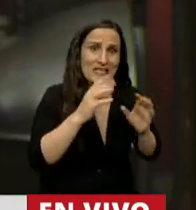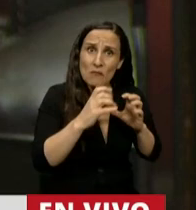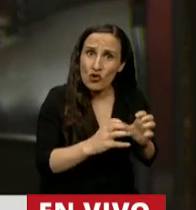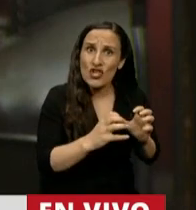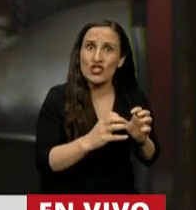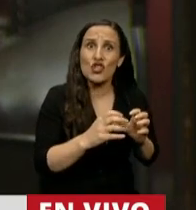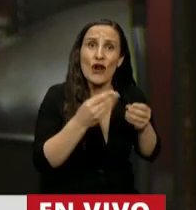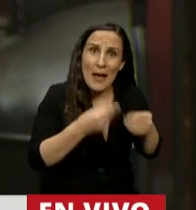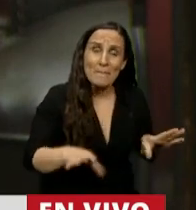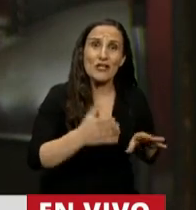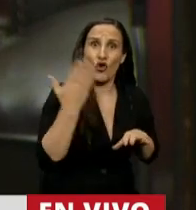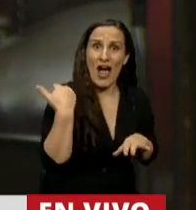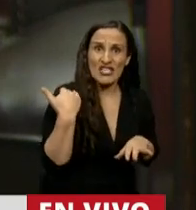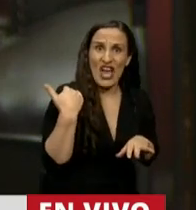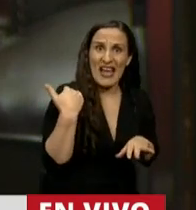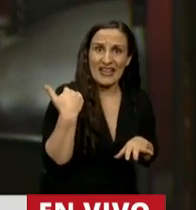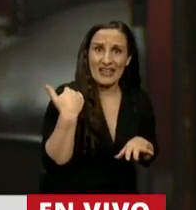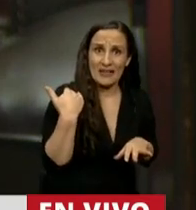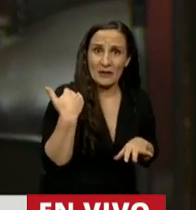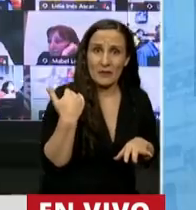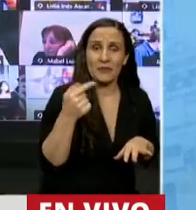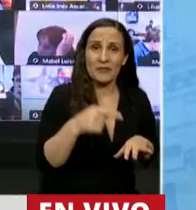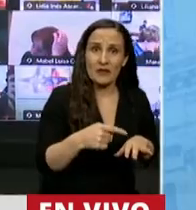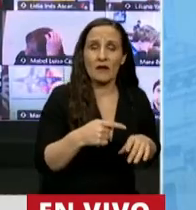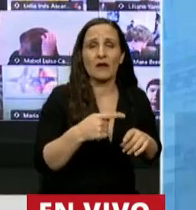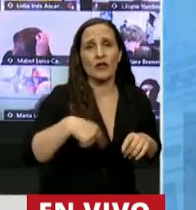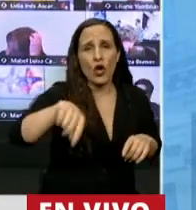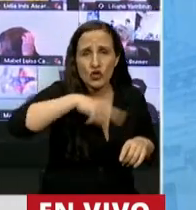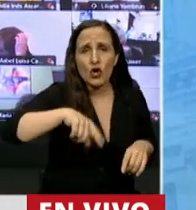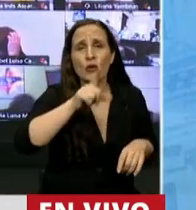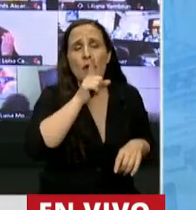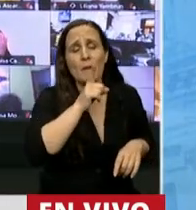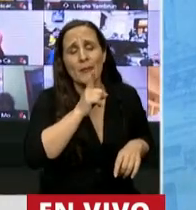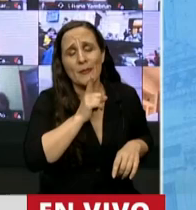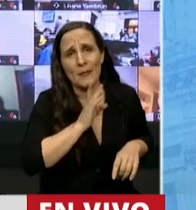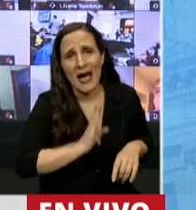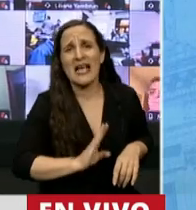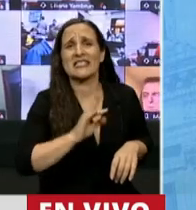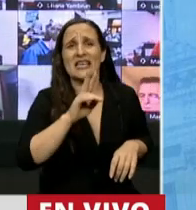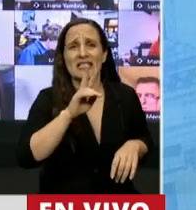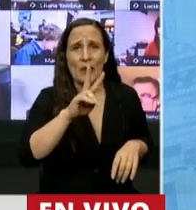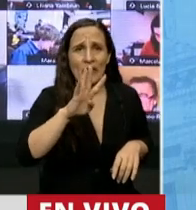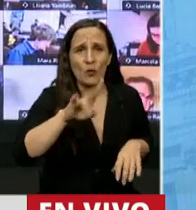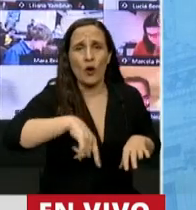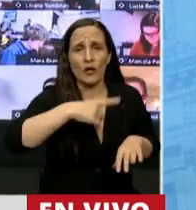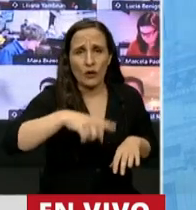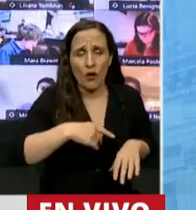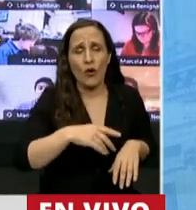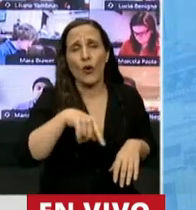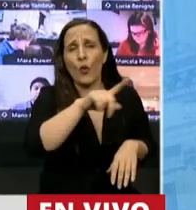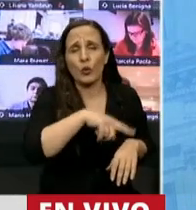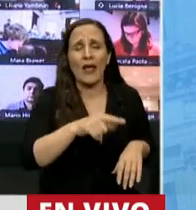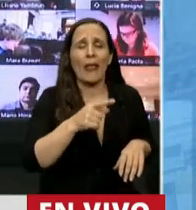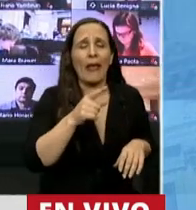continuidad de la sesión que empezó ayer y que hemos pacientemente bancado durante 24 horas que